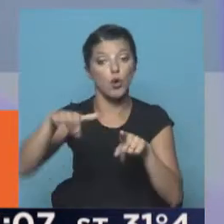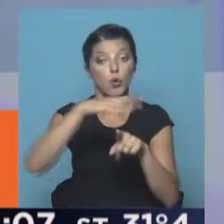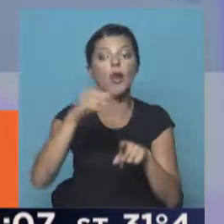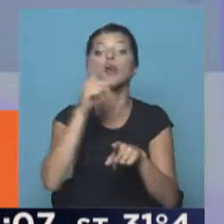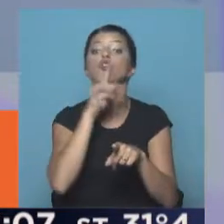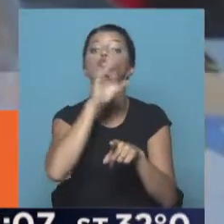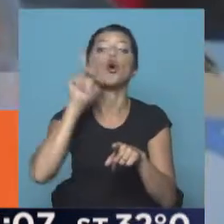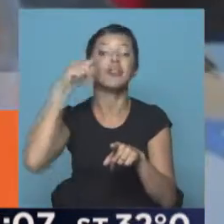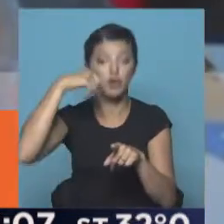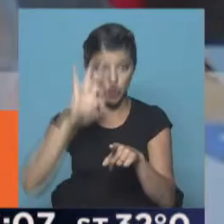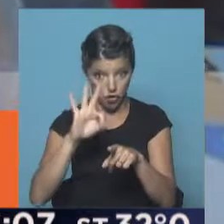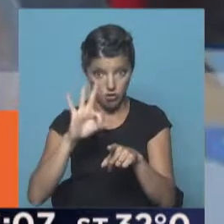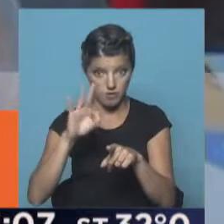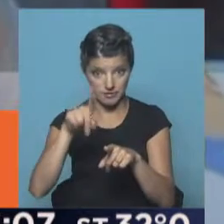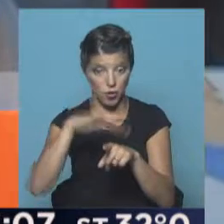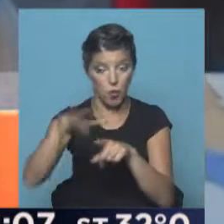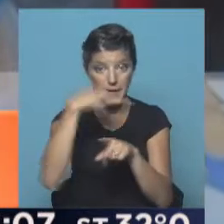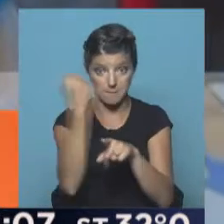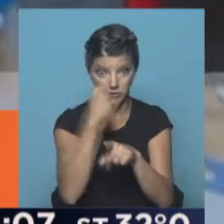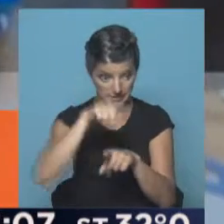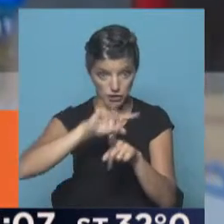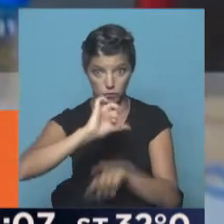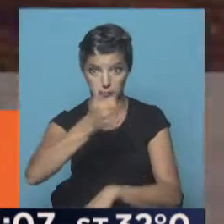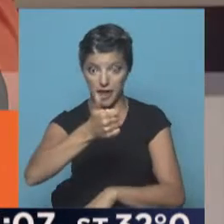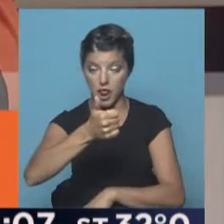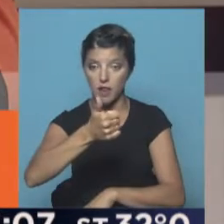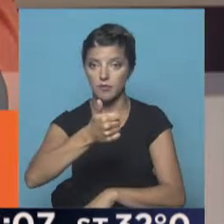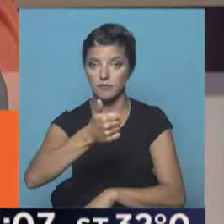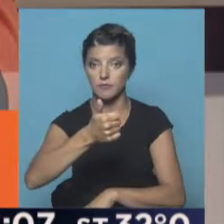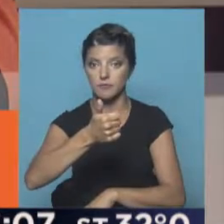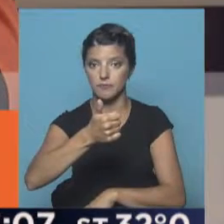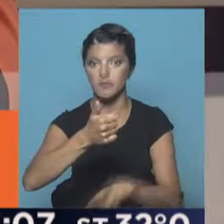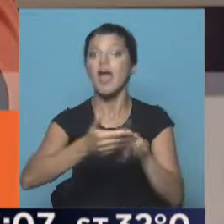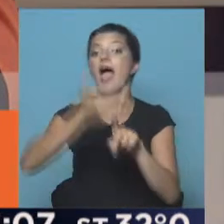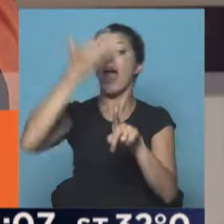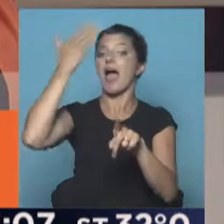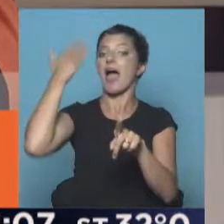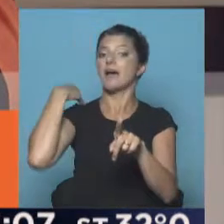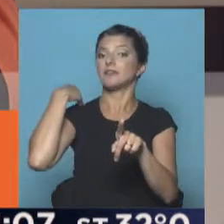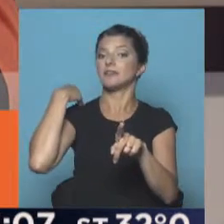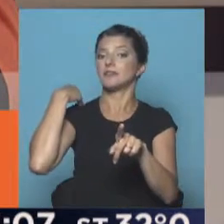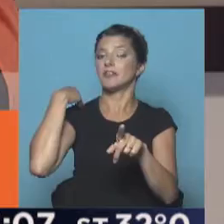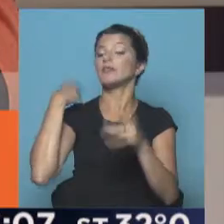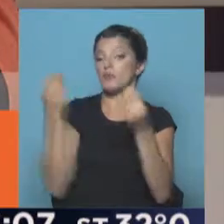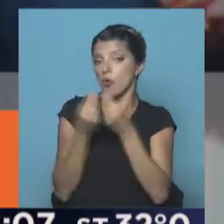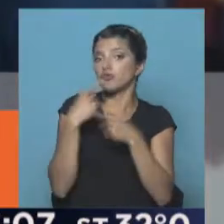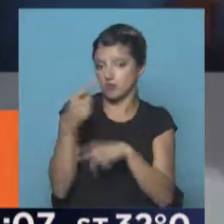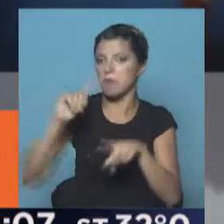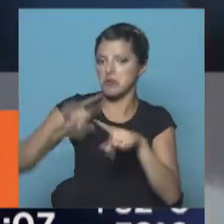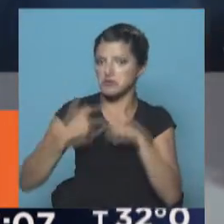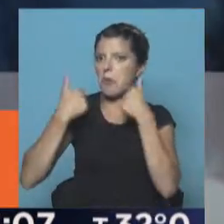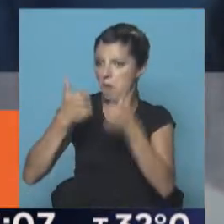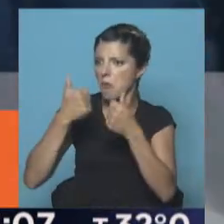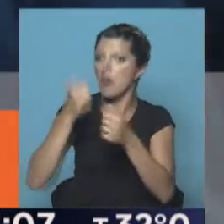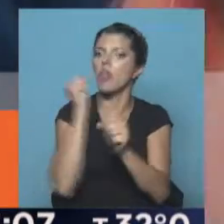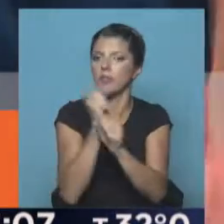sí, la otra gran capital que ganaron en las municipales, la gestión saliente era unánimemente considerada una gran gestión y sin